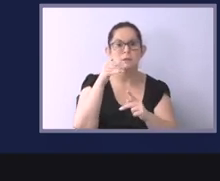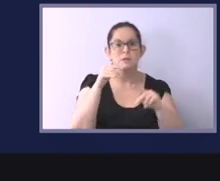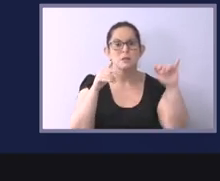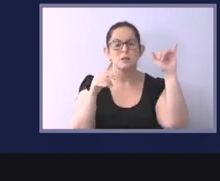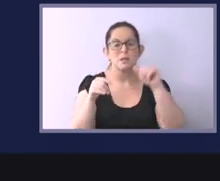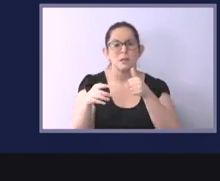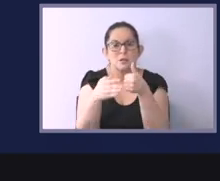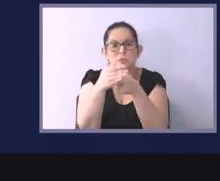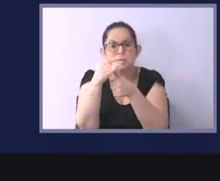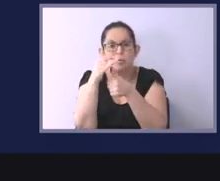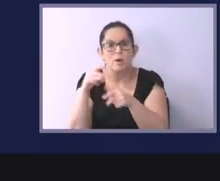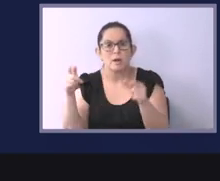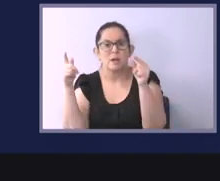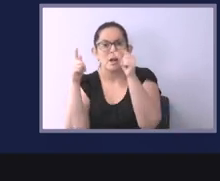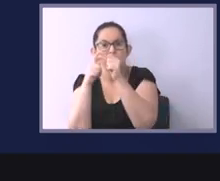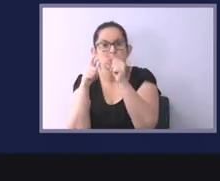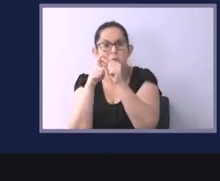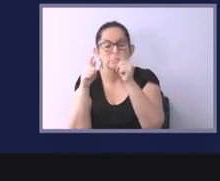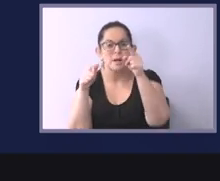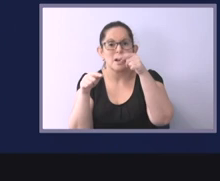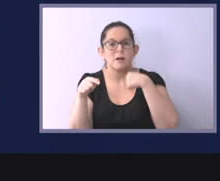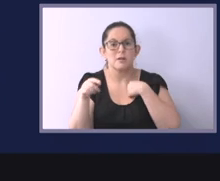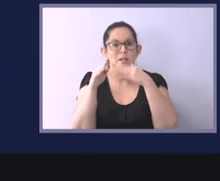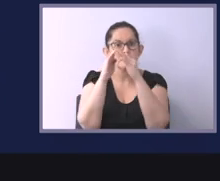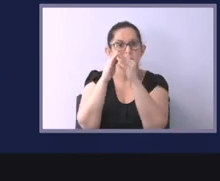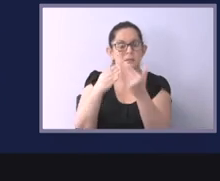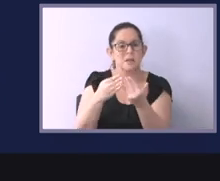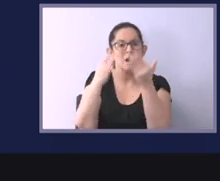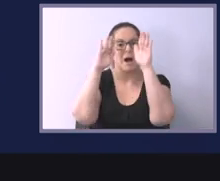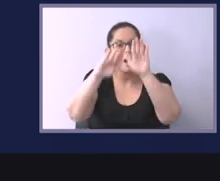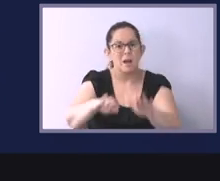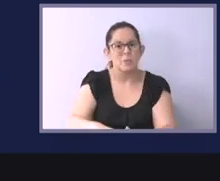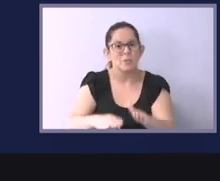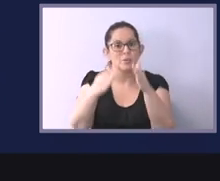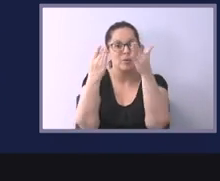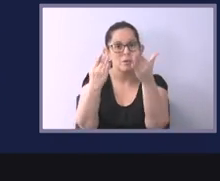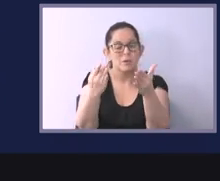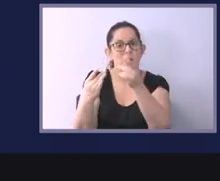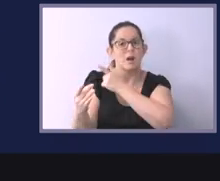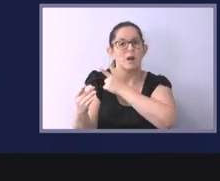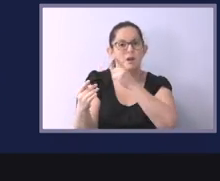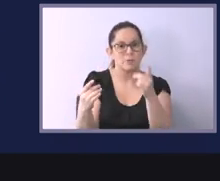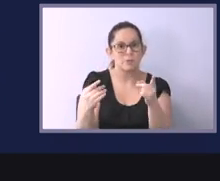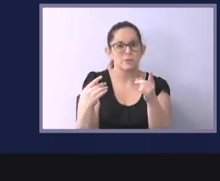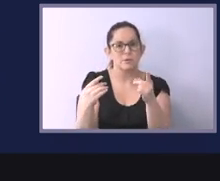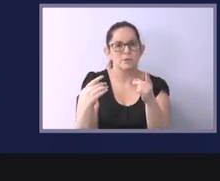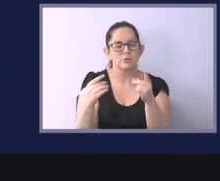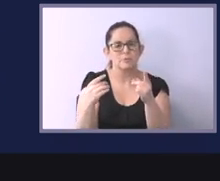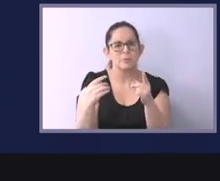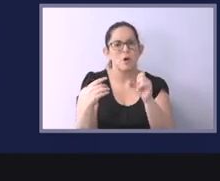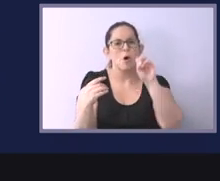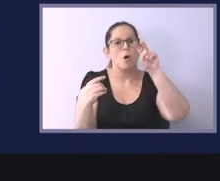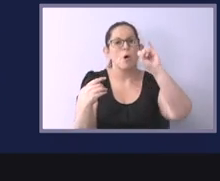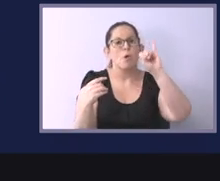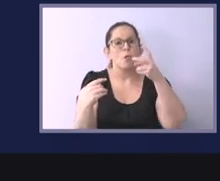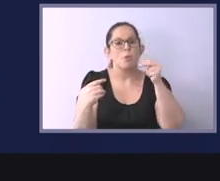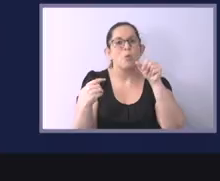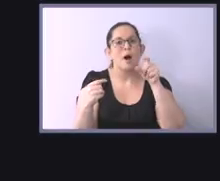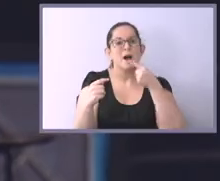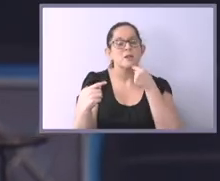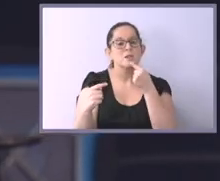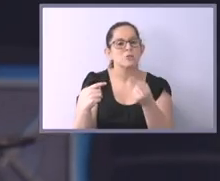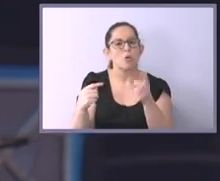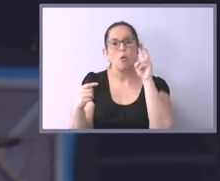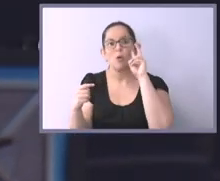que guardan las palabras de este libro. Adora a Dios. Oigan esto, Juan dice: yo que lo vi, yo